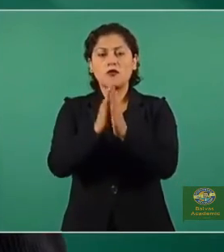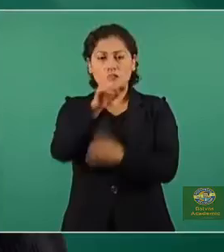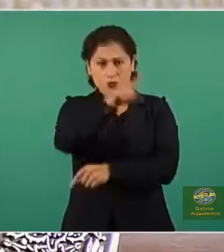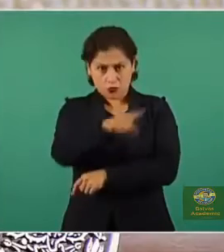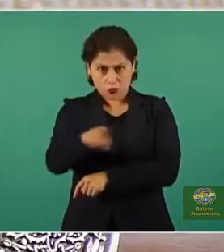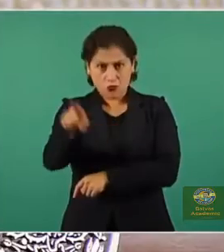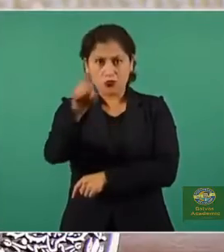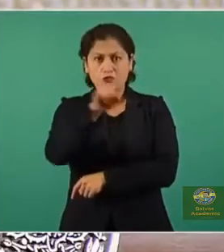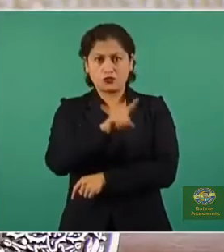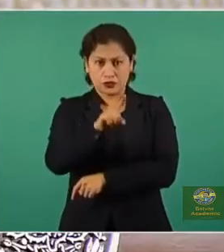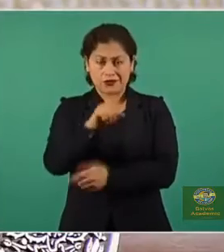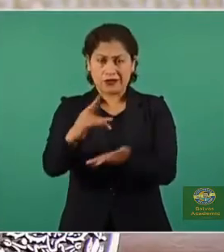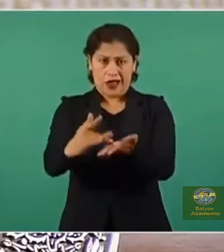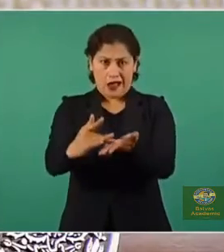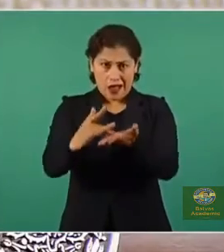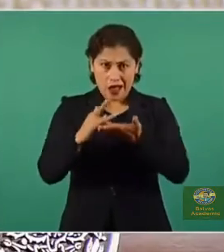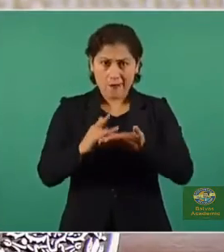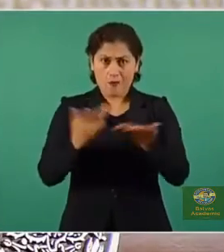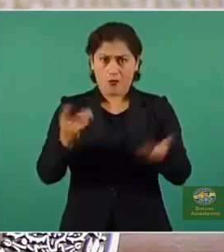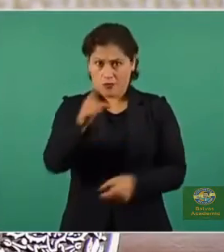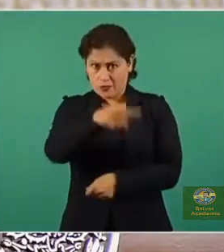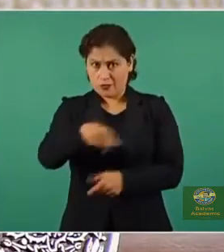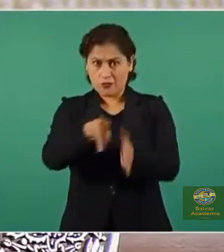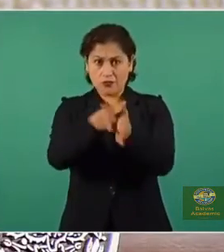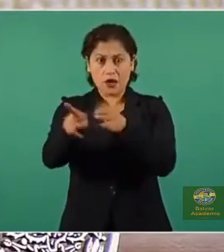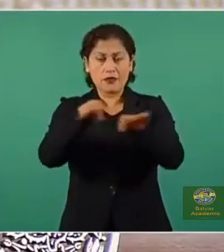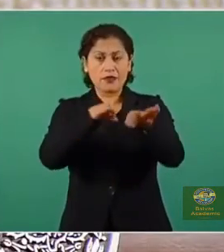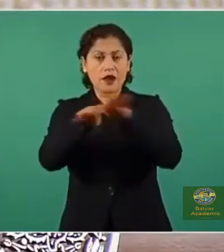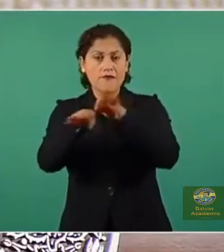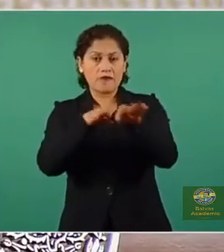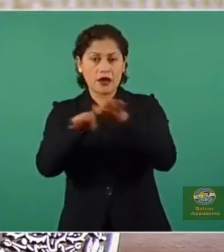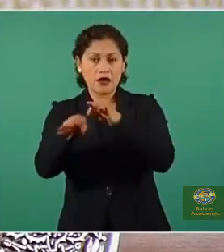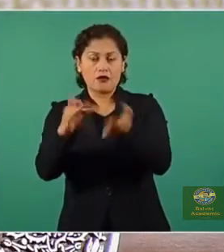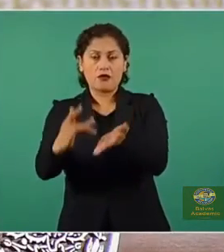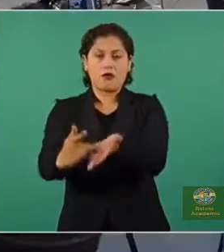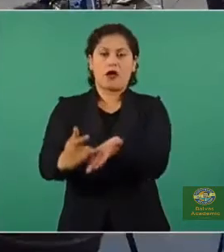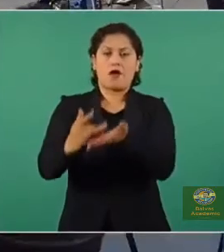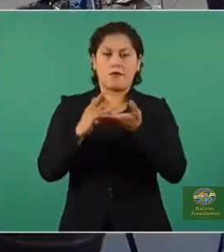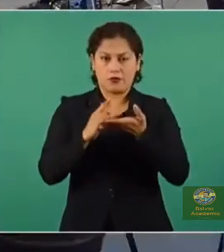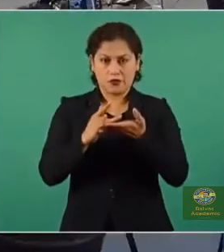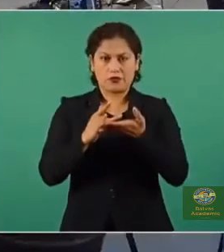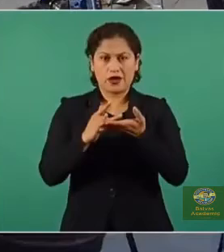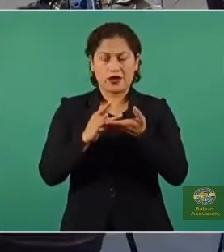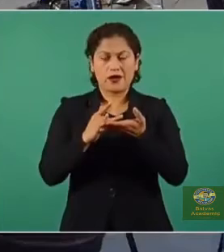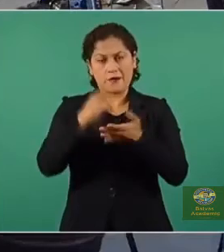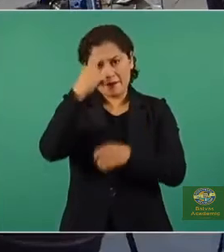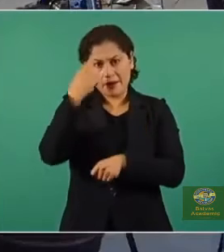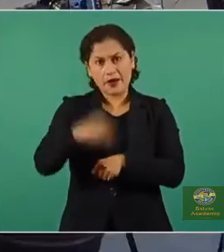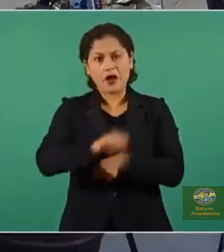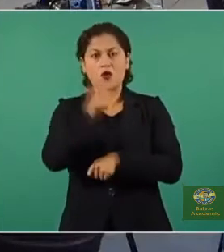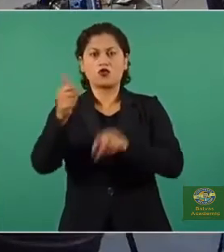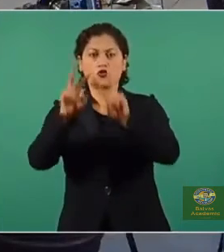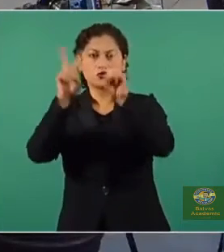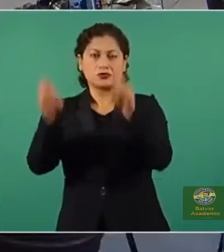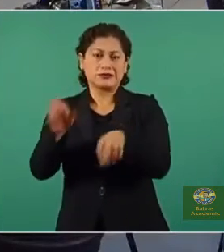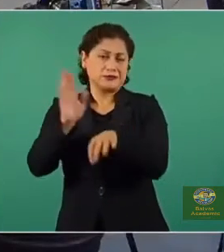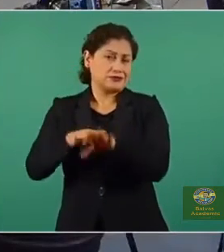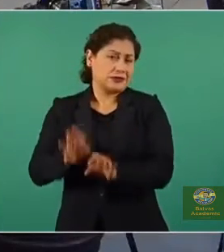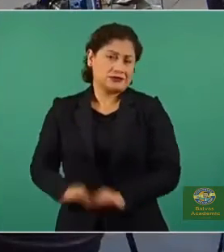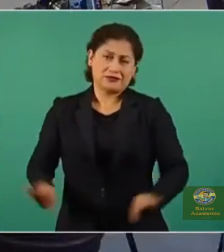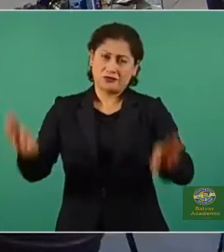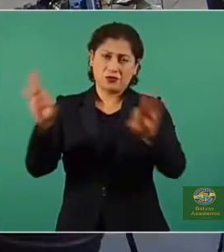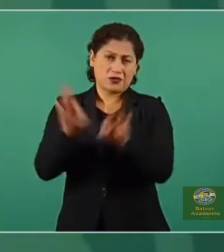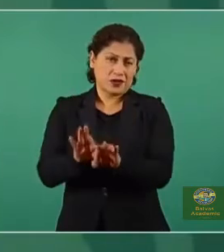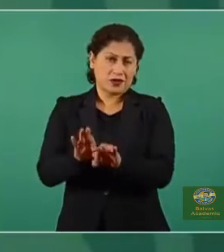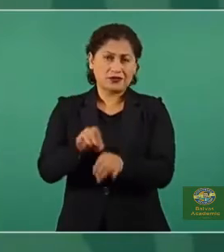mejor, nos apoyaran ustedes como medios de comunicación a trabajar temas que realmente de verdad son importantes. Si el hecho de